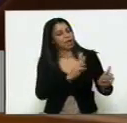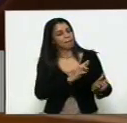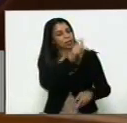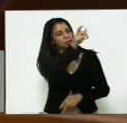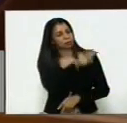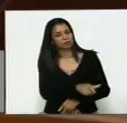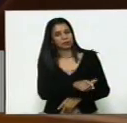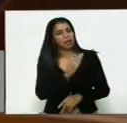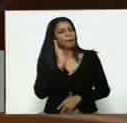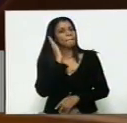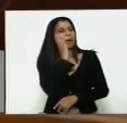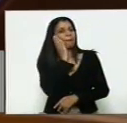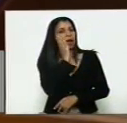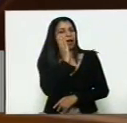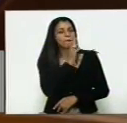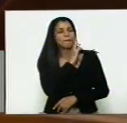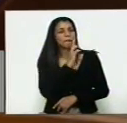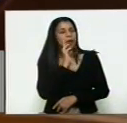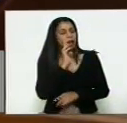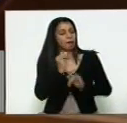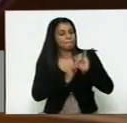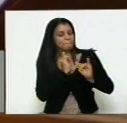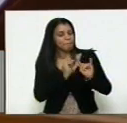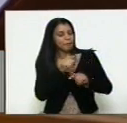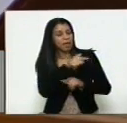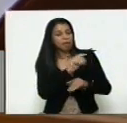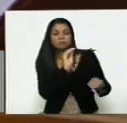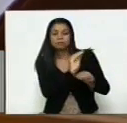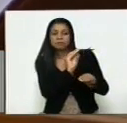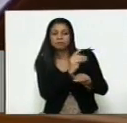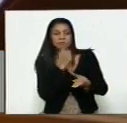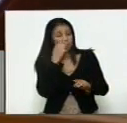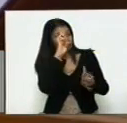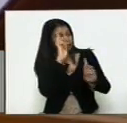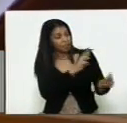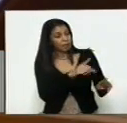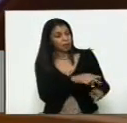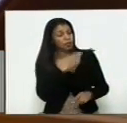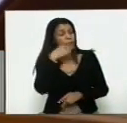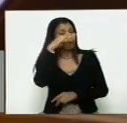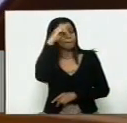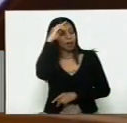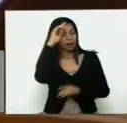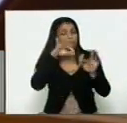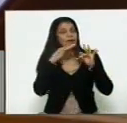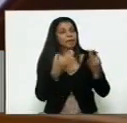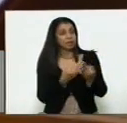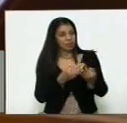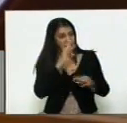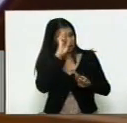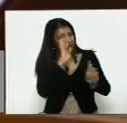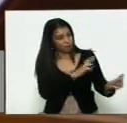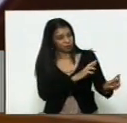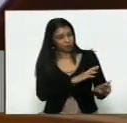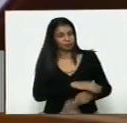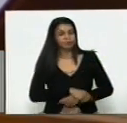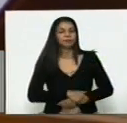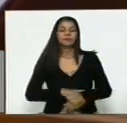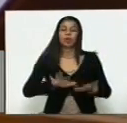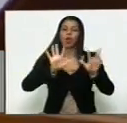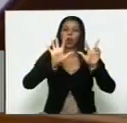los derechos de las madres, los recién nacidos o las recién nacidas, el padre y las familias.